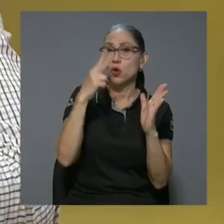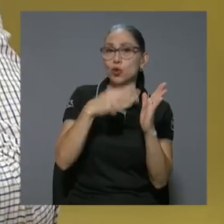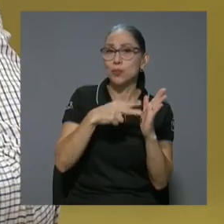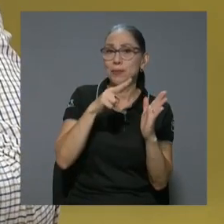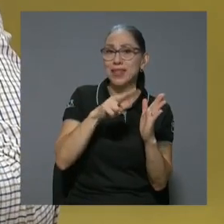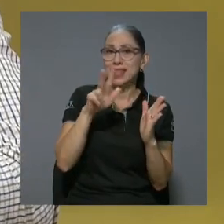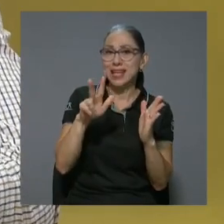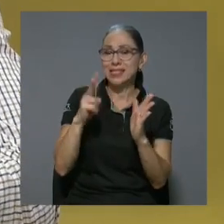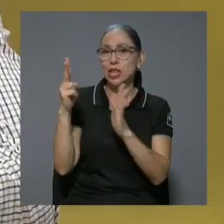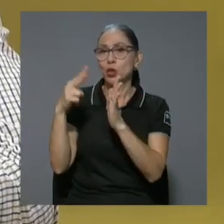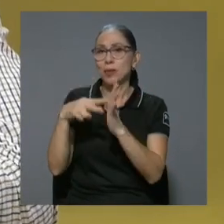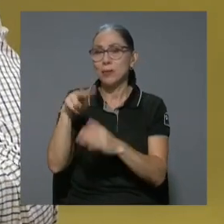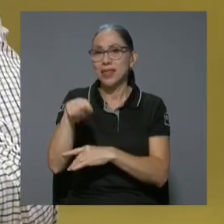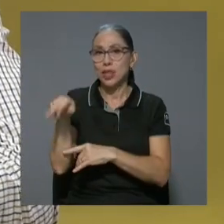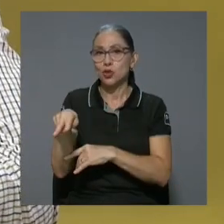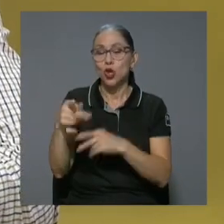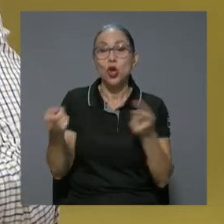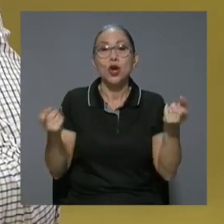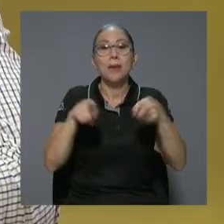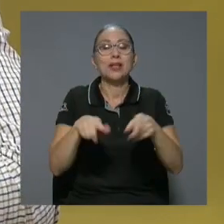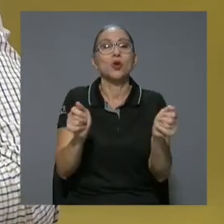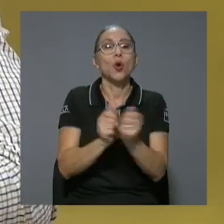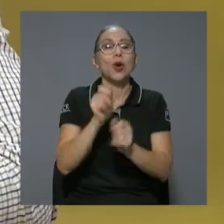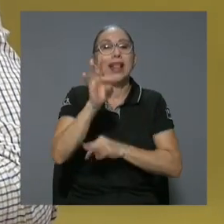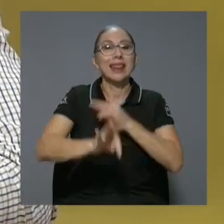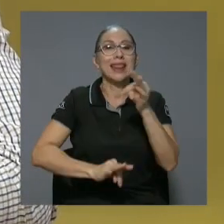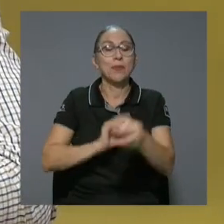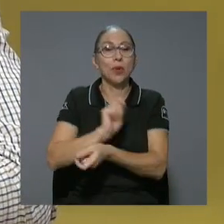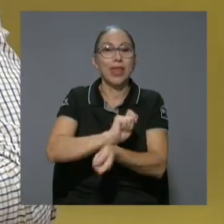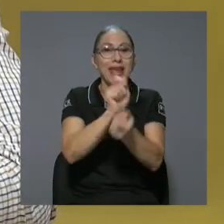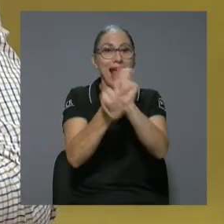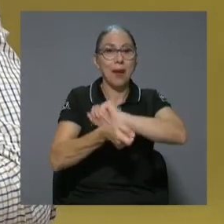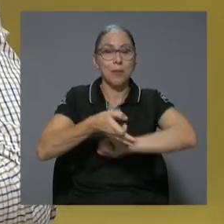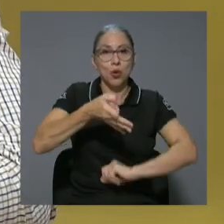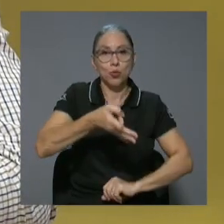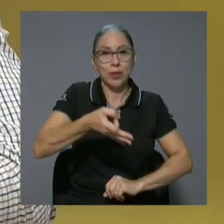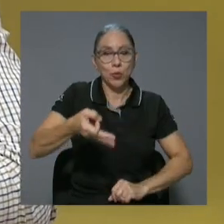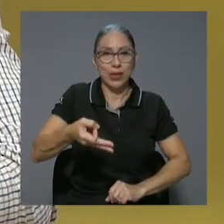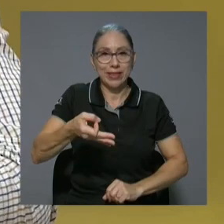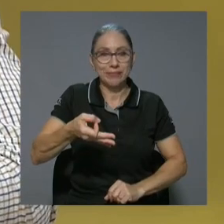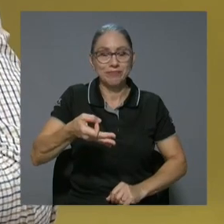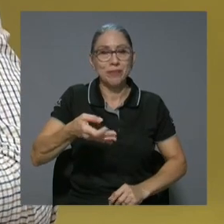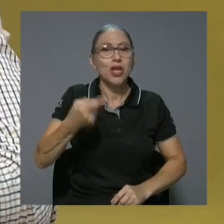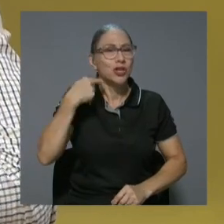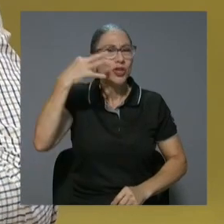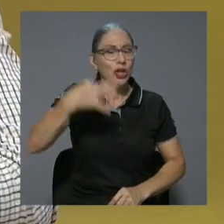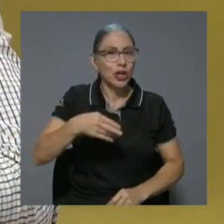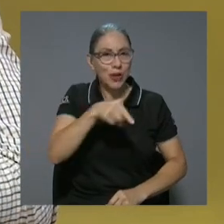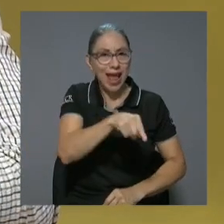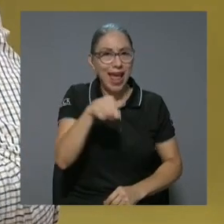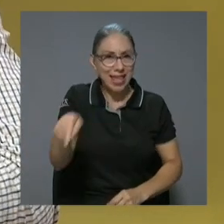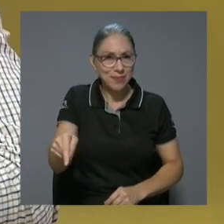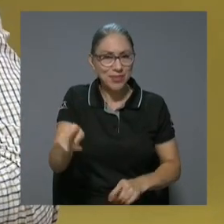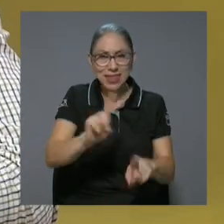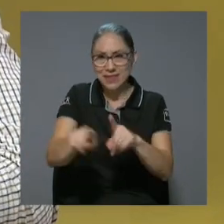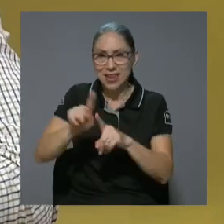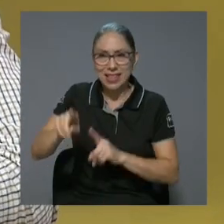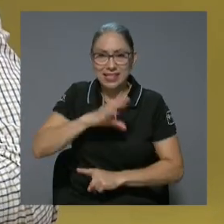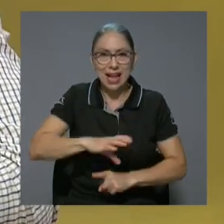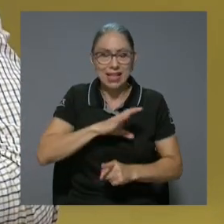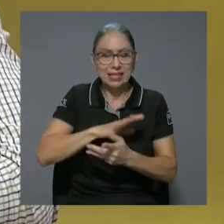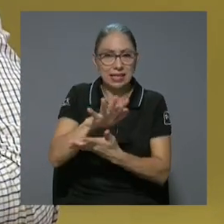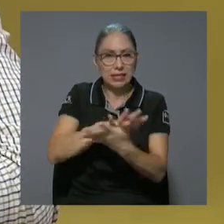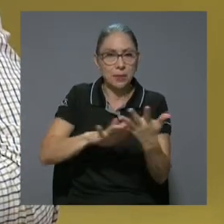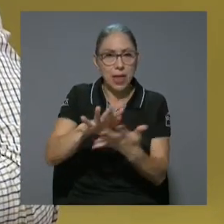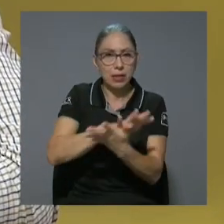lo que pasó con el tipo de cambio, ¿verdad? Que yo creo que ahí se mezclaron varios factores, ¿verdad? Me